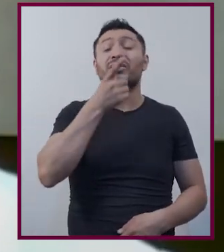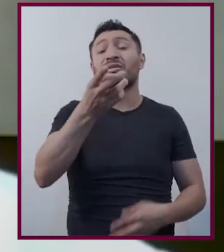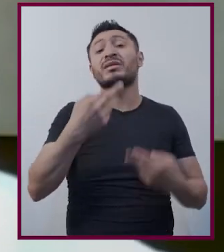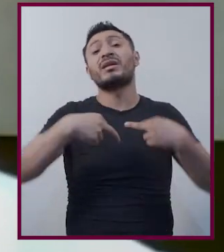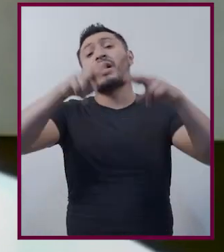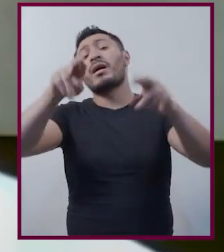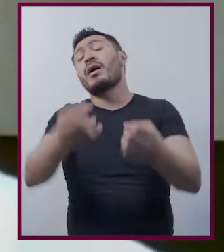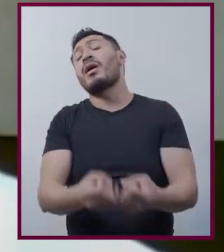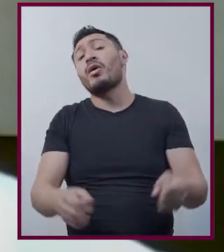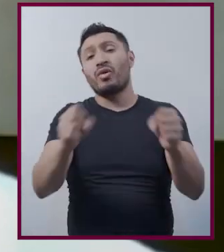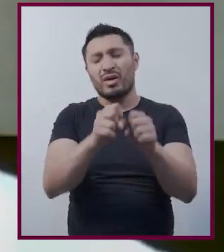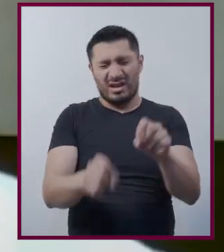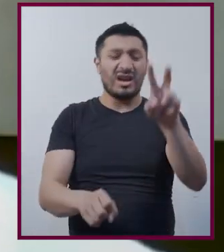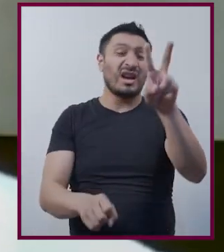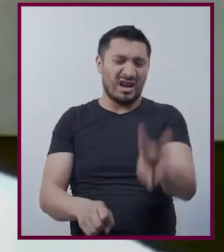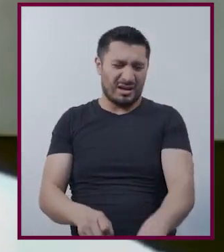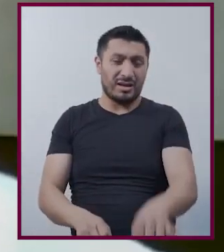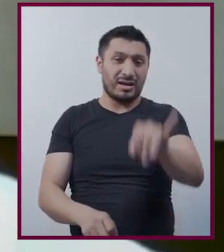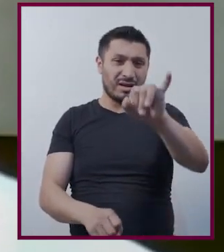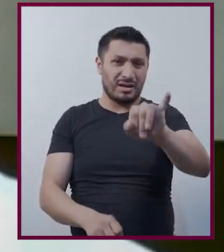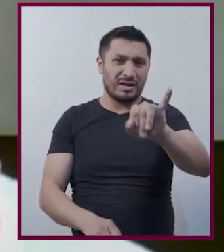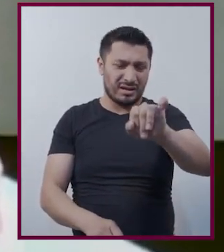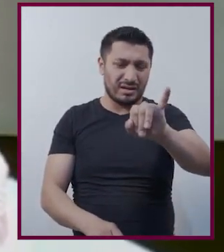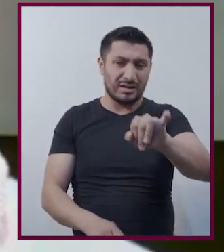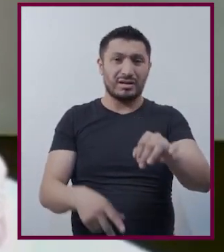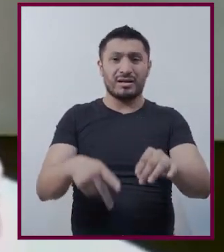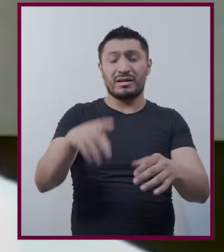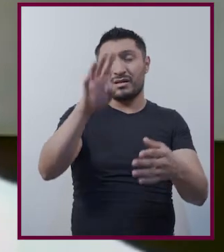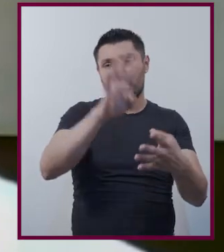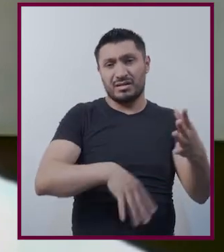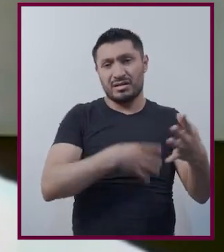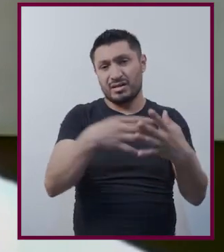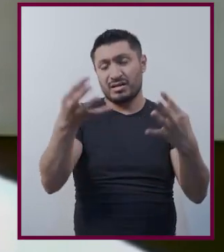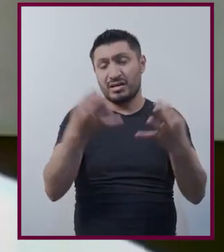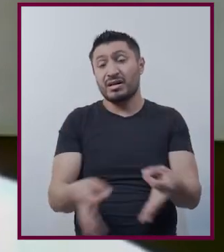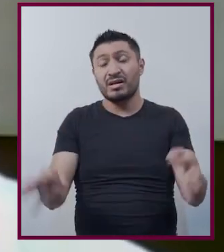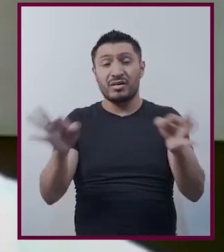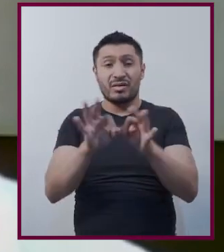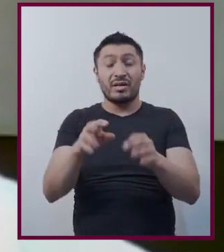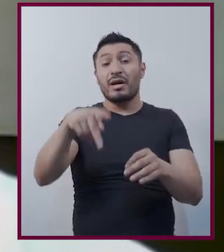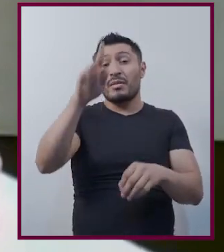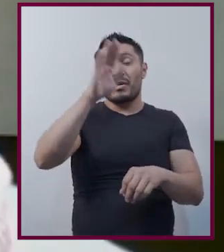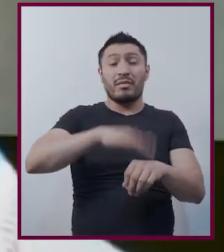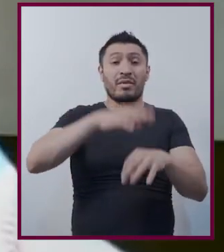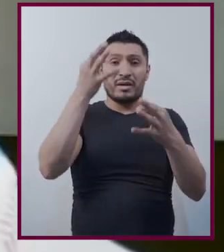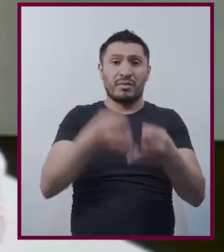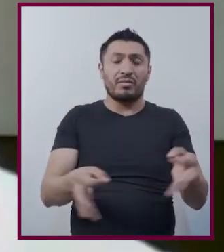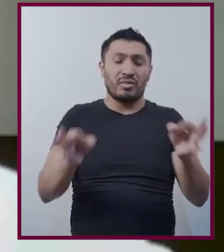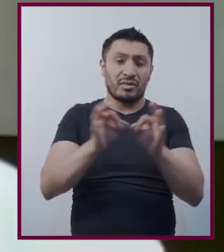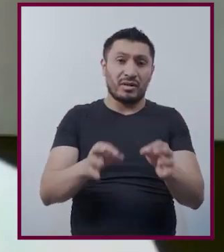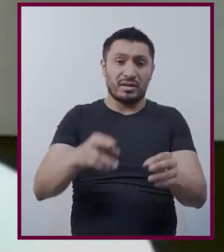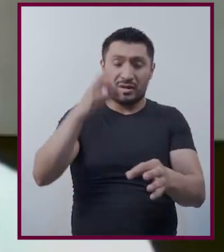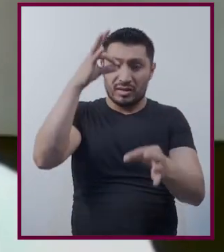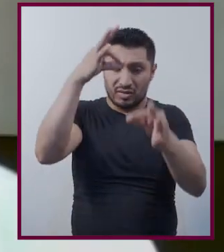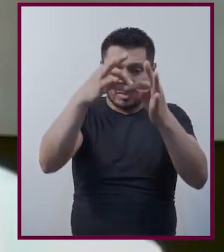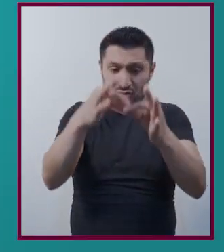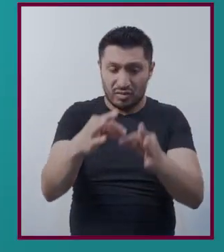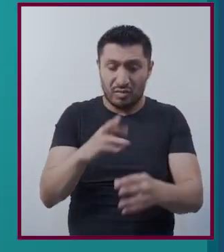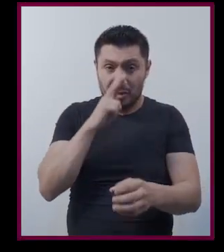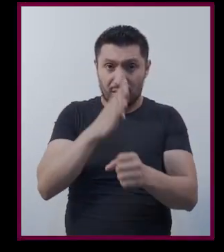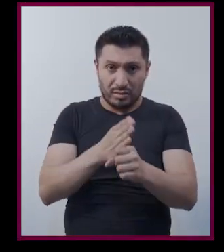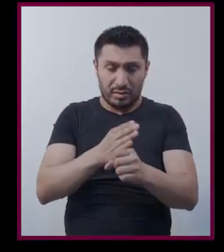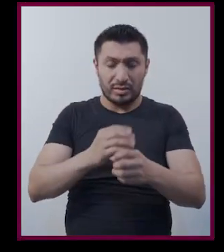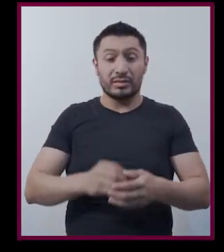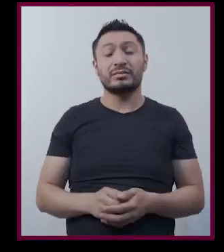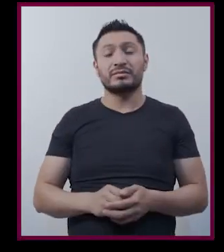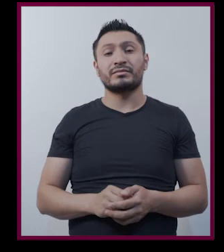la representen, efectivamente tomen las agendas que son importantes para la sociedad, pero más importante, que rindan cuentas a la sociedad.